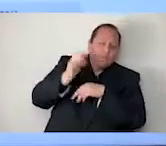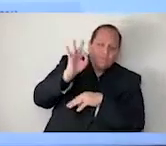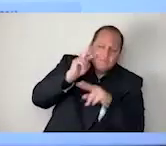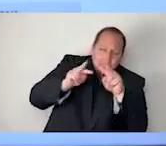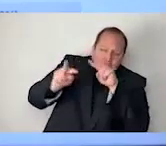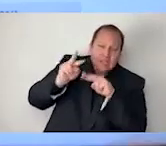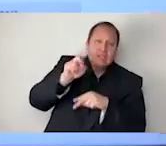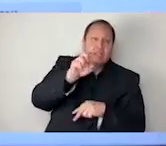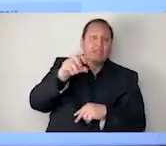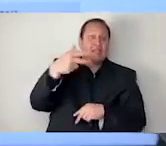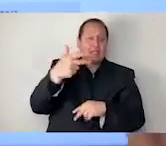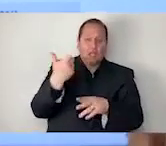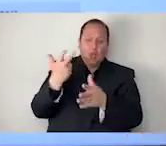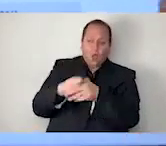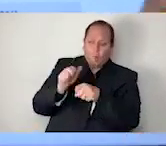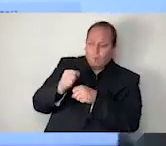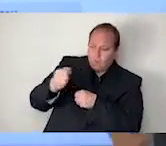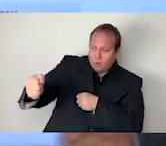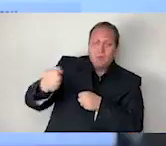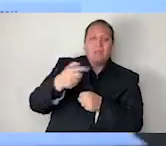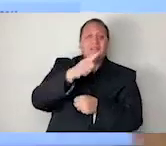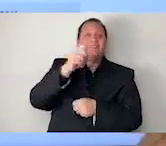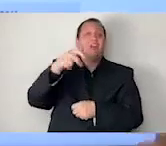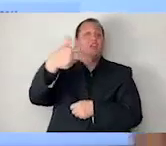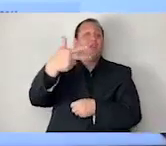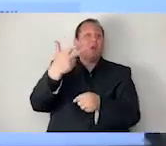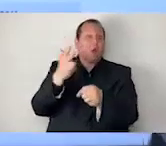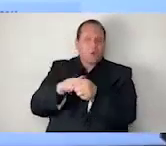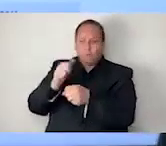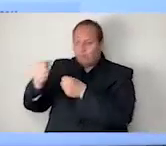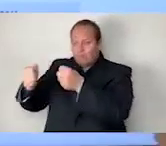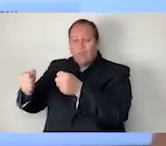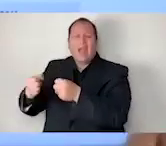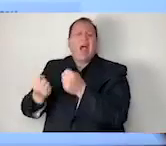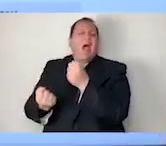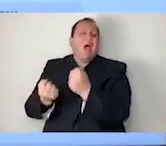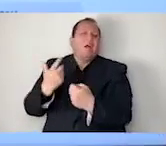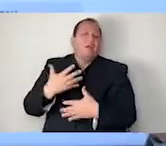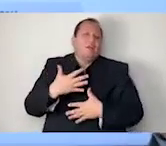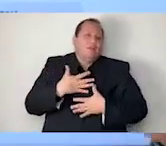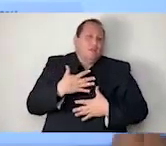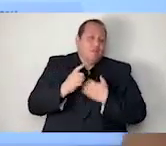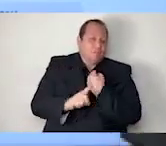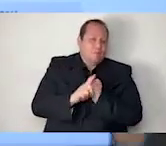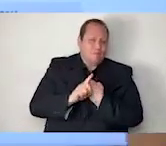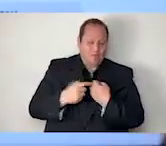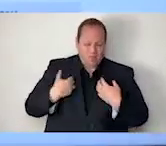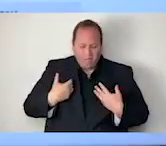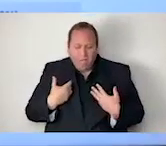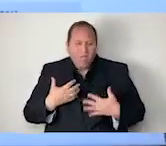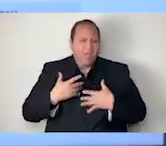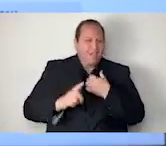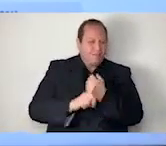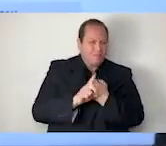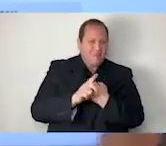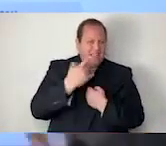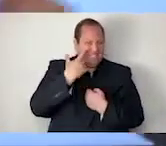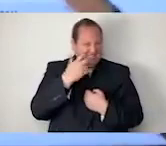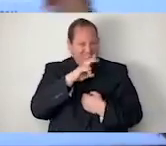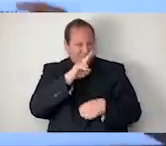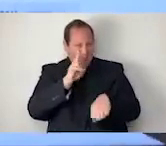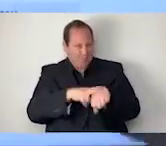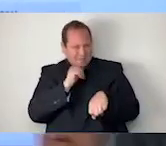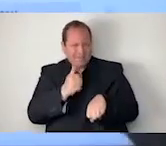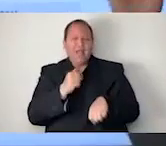tenemos en nuestros hospitales recordarles que el diagnóstico en baja california en neumonía atípica va a ser transitorio va a quedar así neumonía atípica